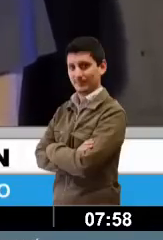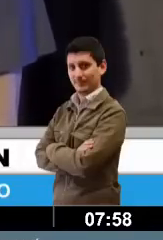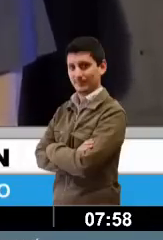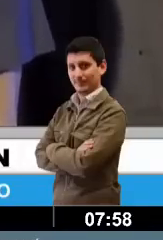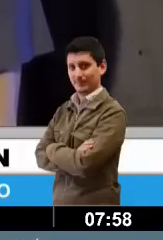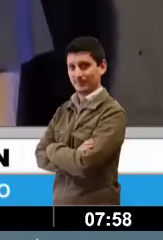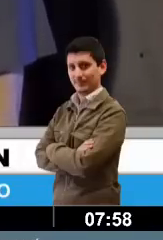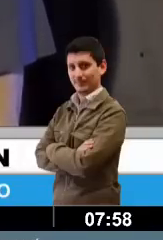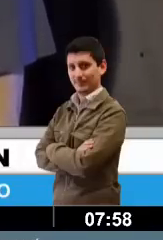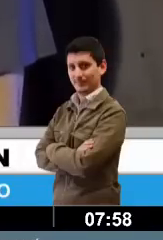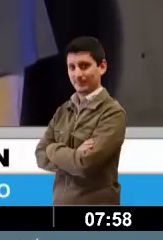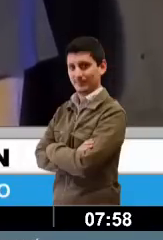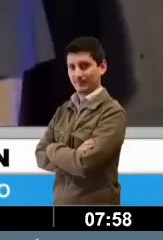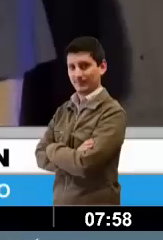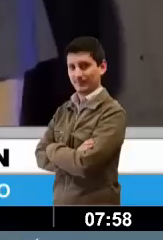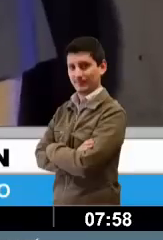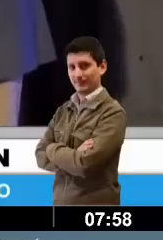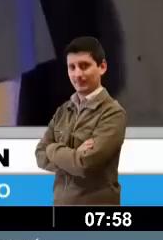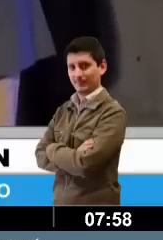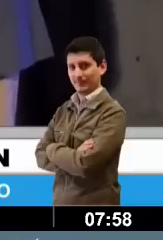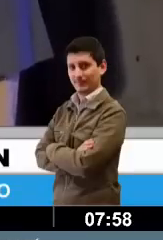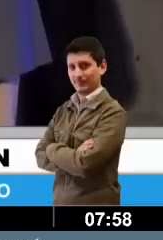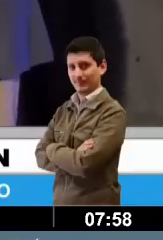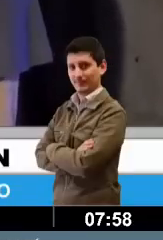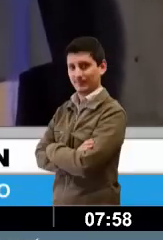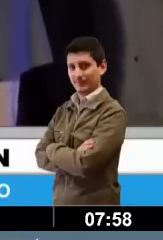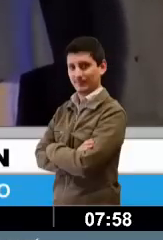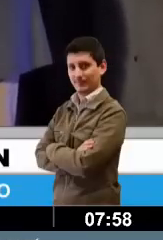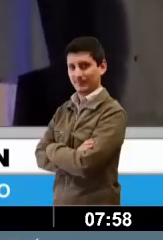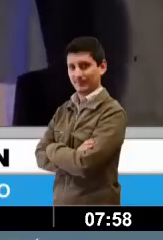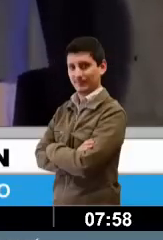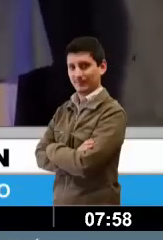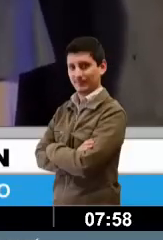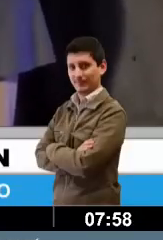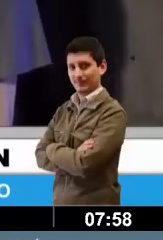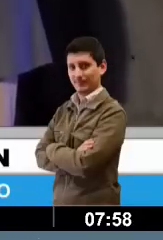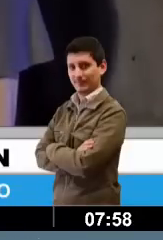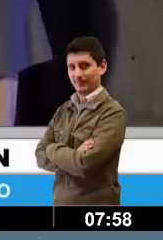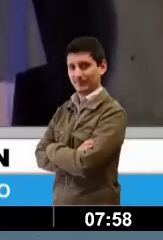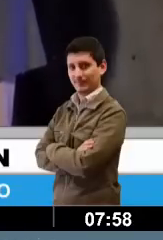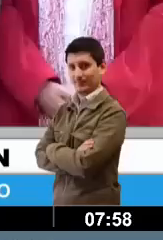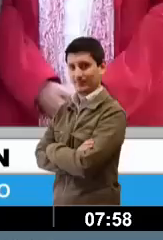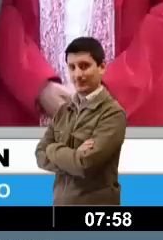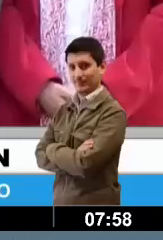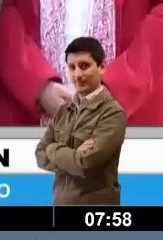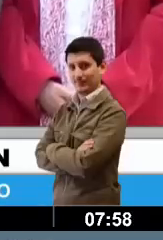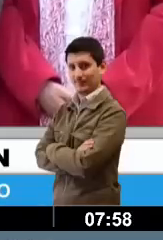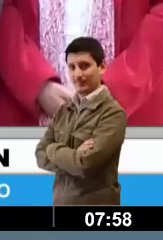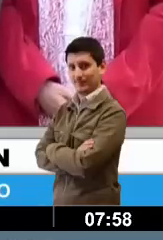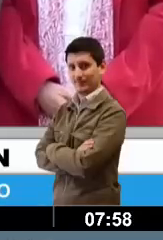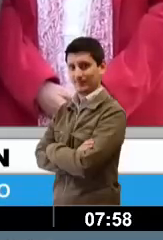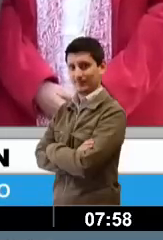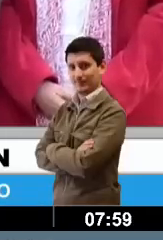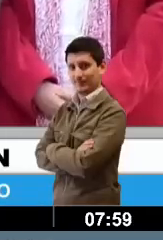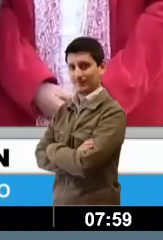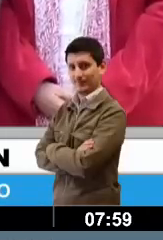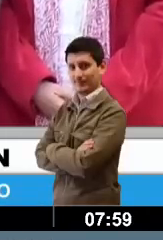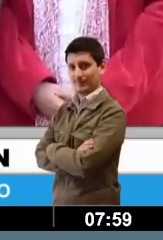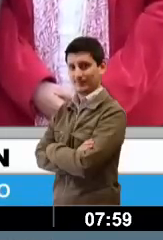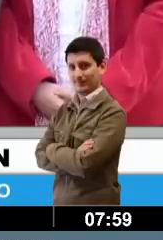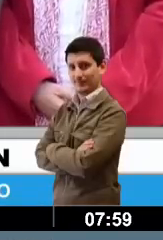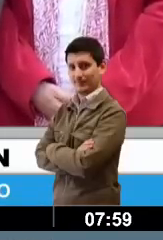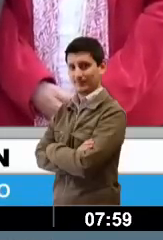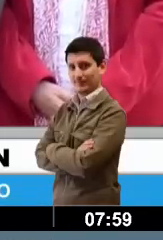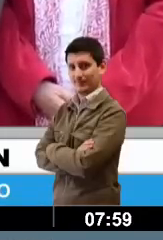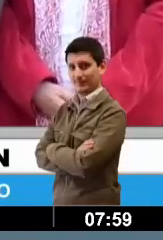el caso de la Cámara y de la presidencia, el Partido Demócrata Cristiano vetó en su momento a Carol Cariola, del Partido Comunista, y